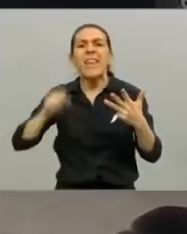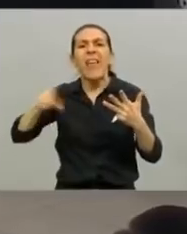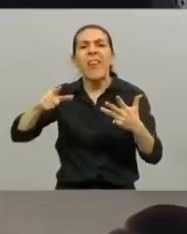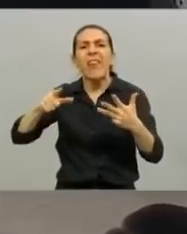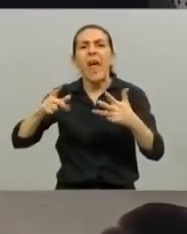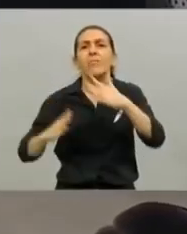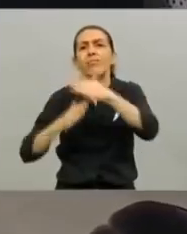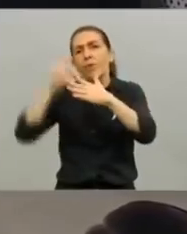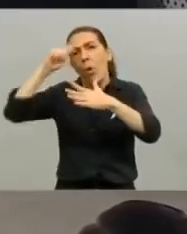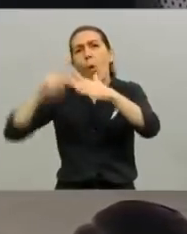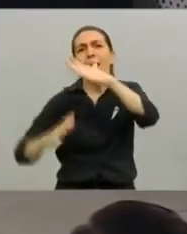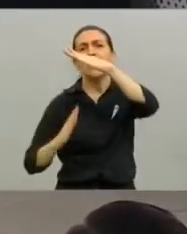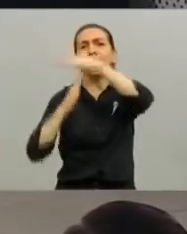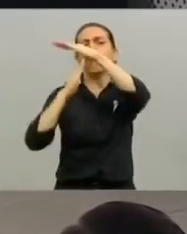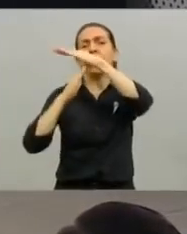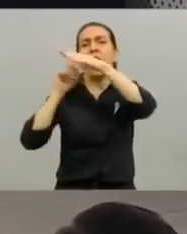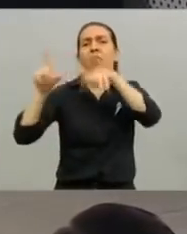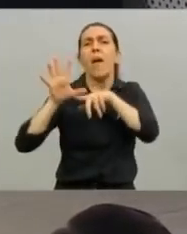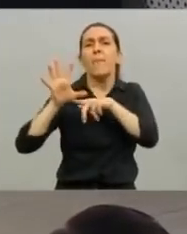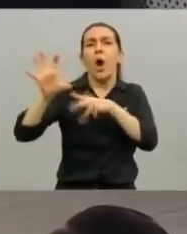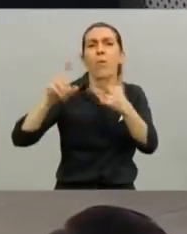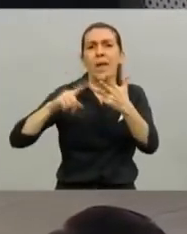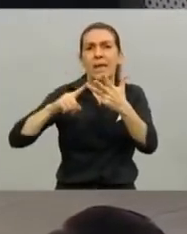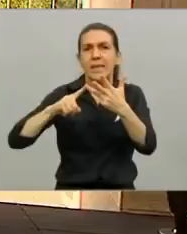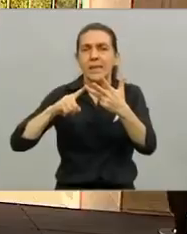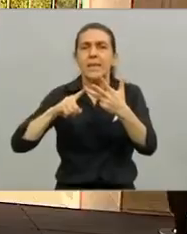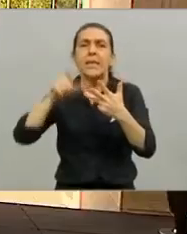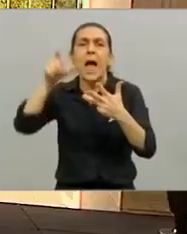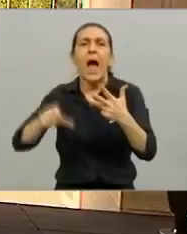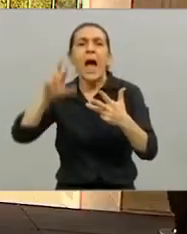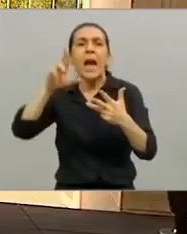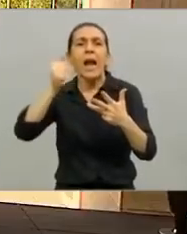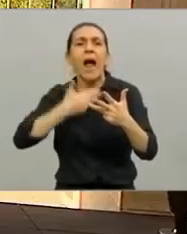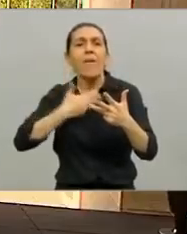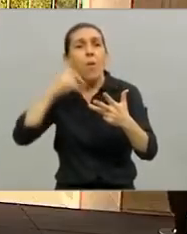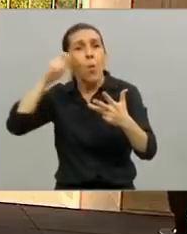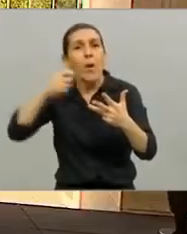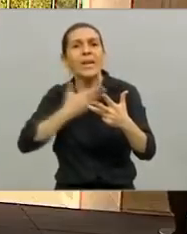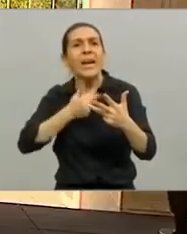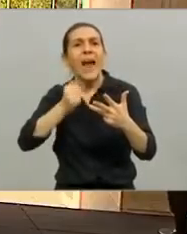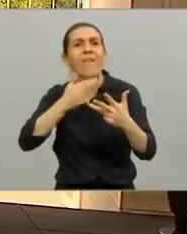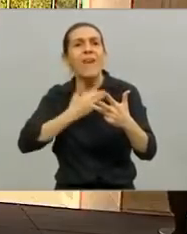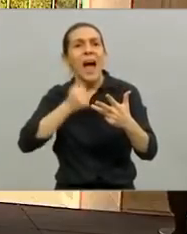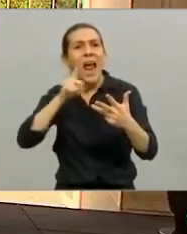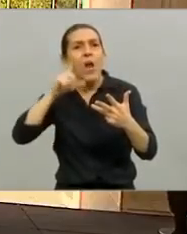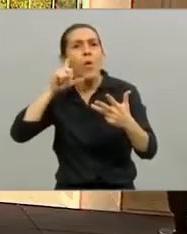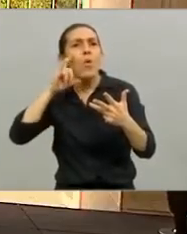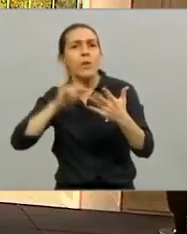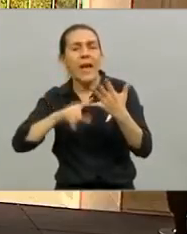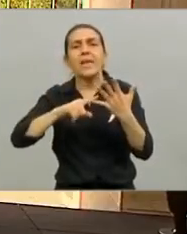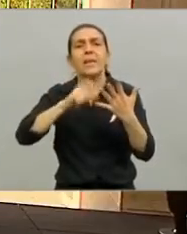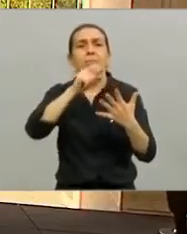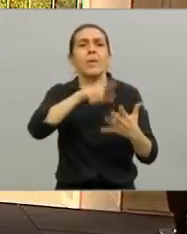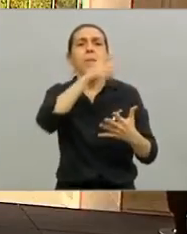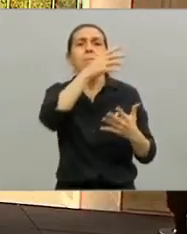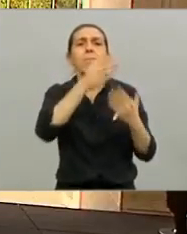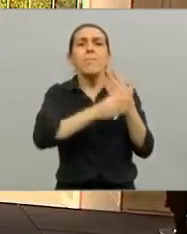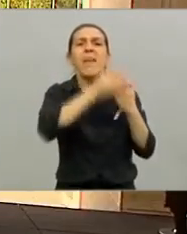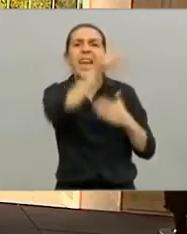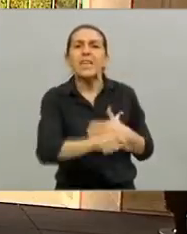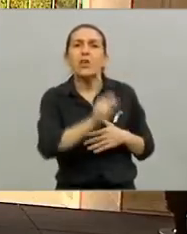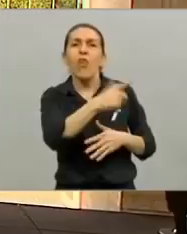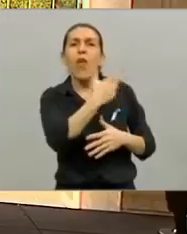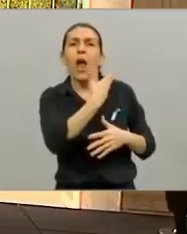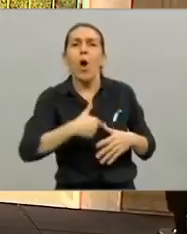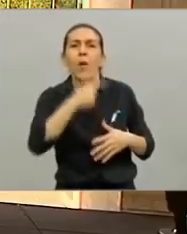Suprema de Justicia Provincial, doctor Rafael Gutiérrez, el ministro de Gobierno, Justicia, Derechos Humanos